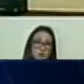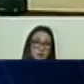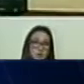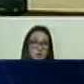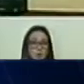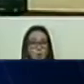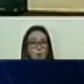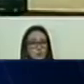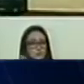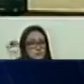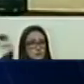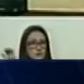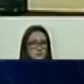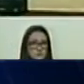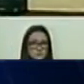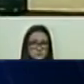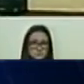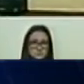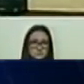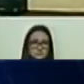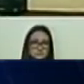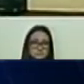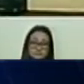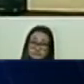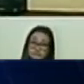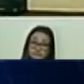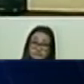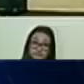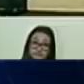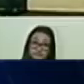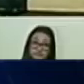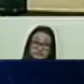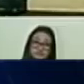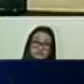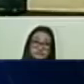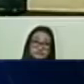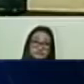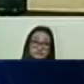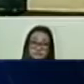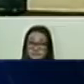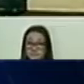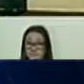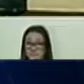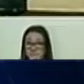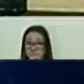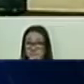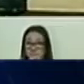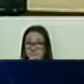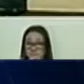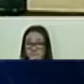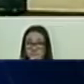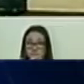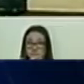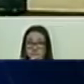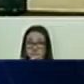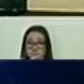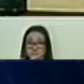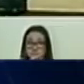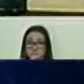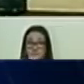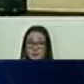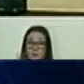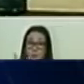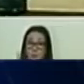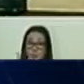para otro destino. Eso sí, lamentando mucho que se haya cometido un error que le va a costar en la carrera